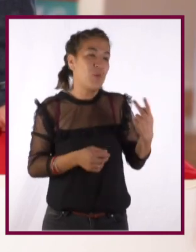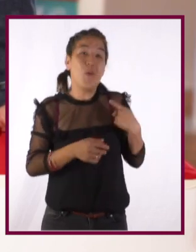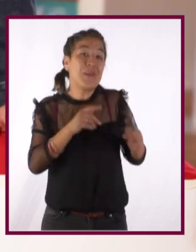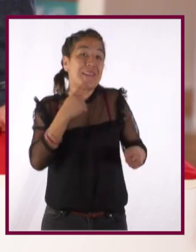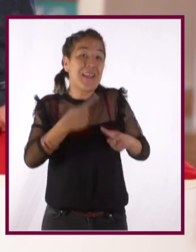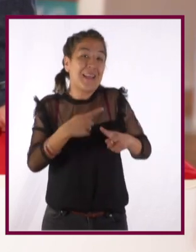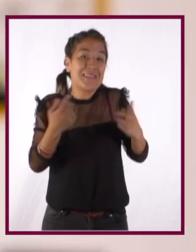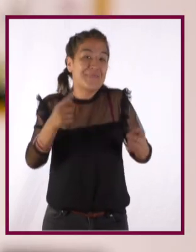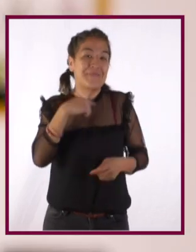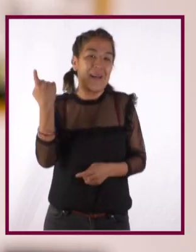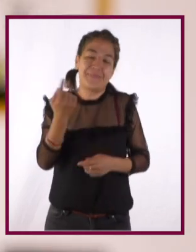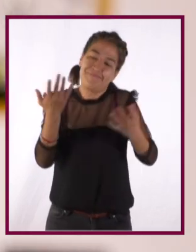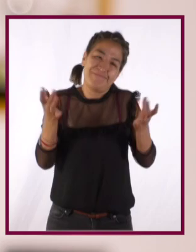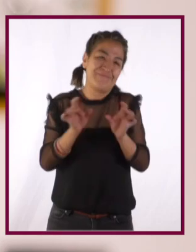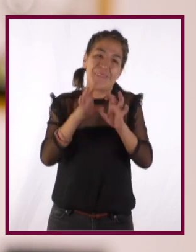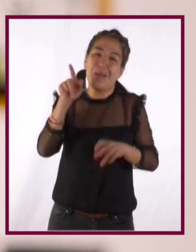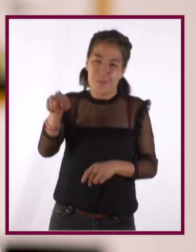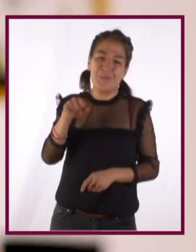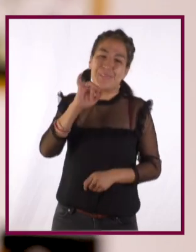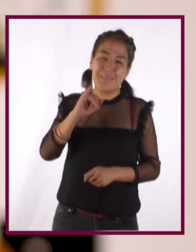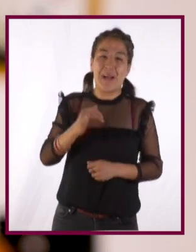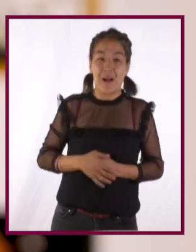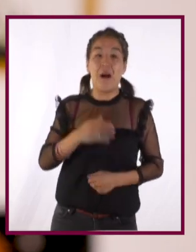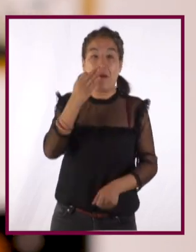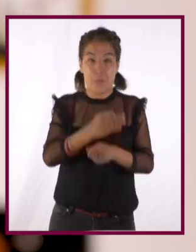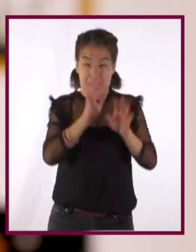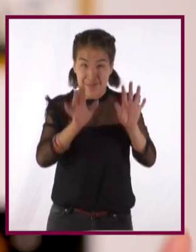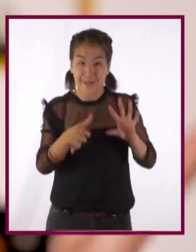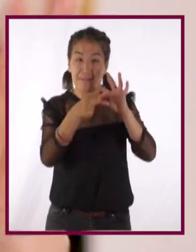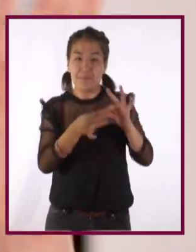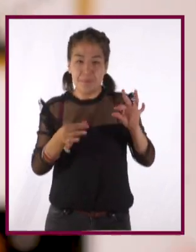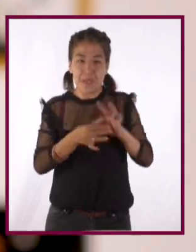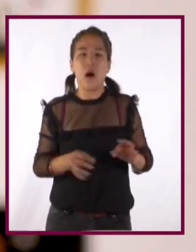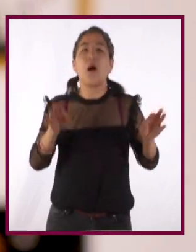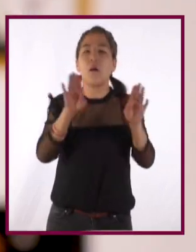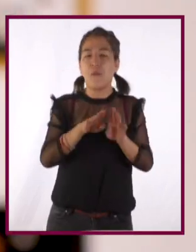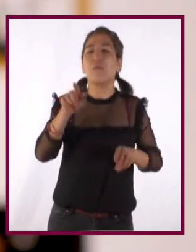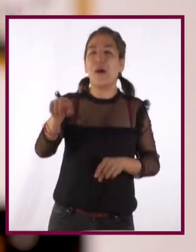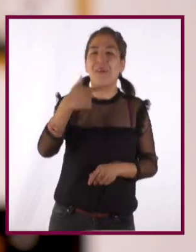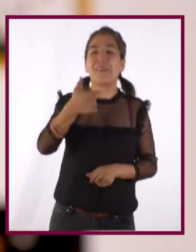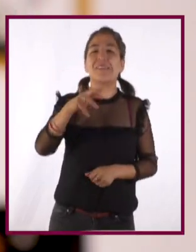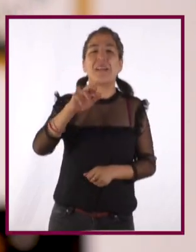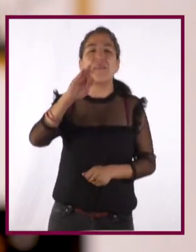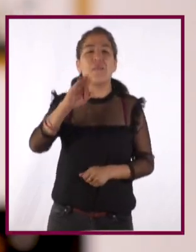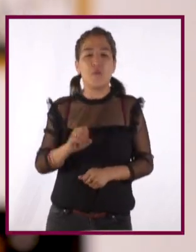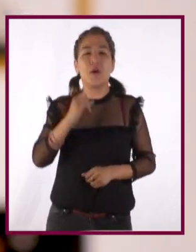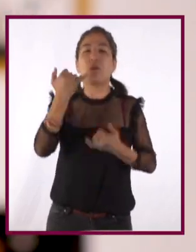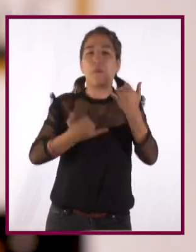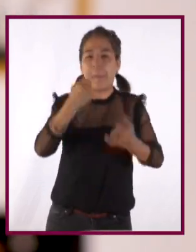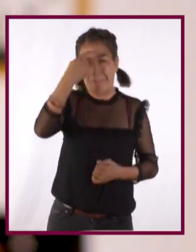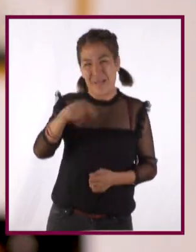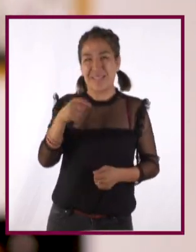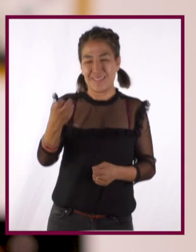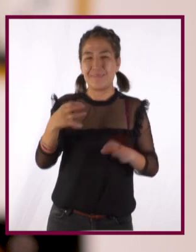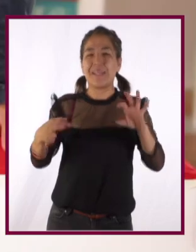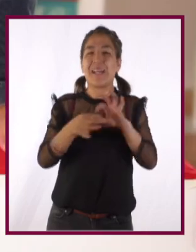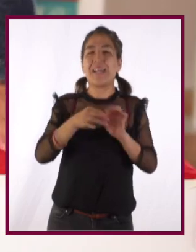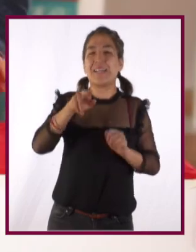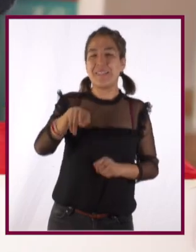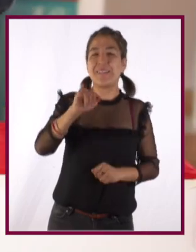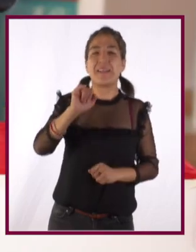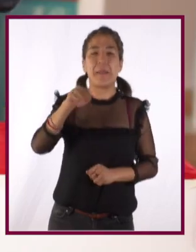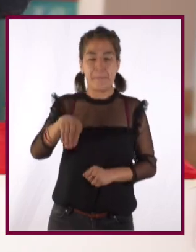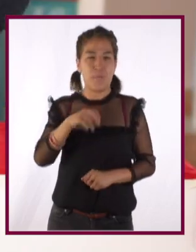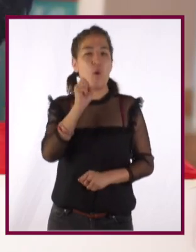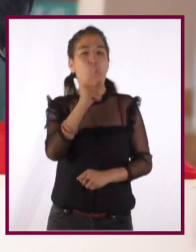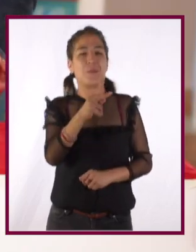dos iba a perder. Pero ahora que ya explicamos cómo se juega, ¿qué te parece si vamos a explicar un grafo y cómo tiene que ver con el juego de NIM? Ok,